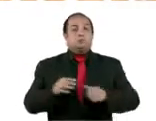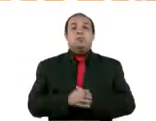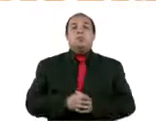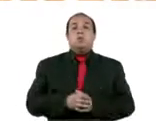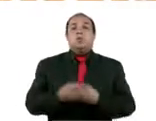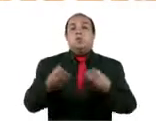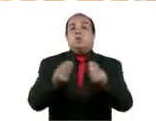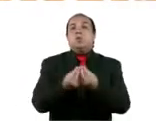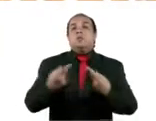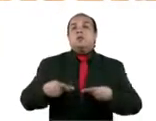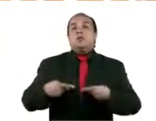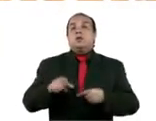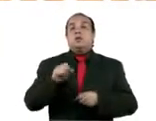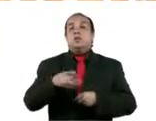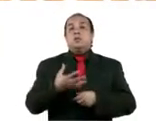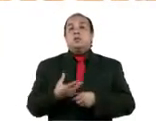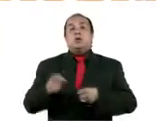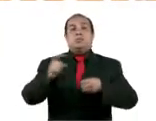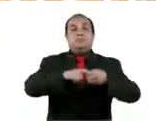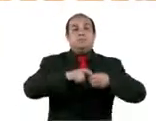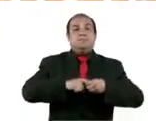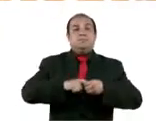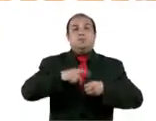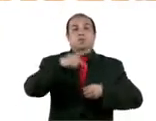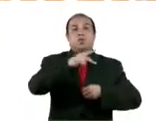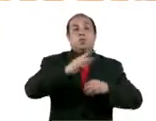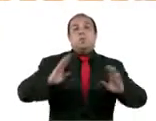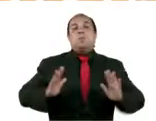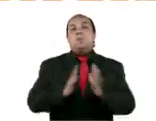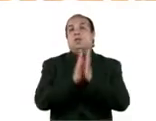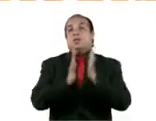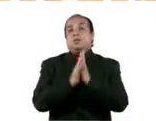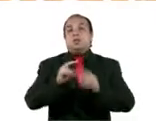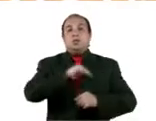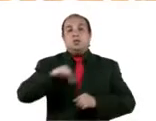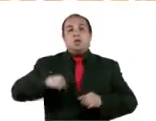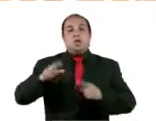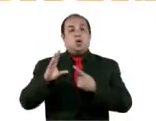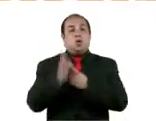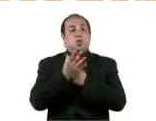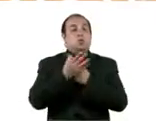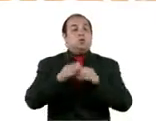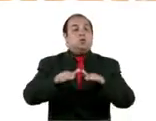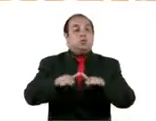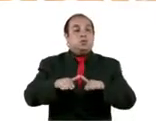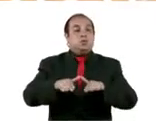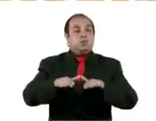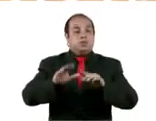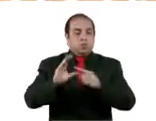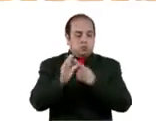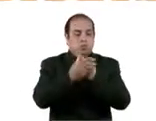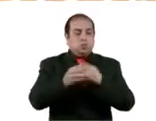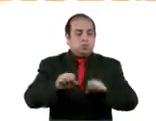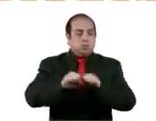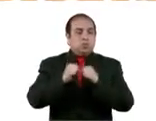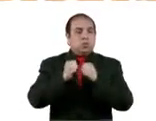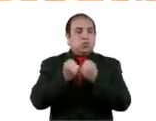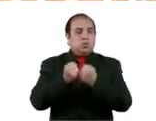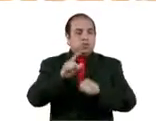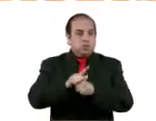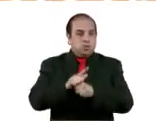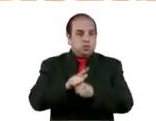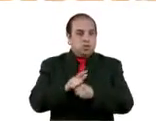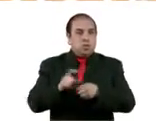su acción de participación. Y por eso también estamos haciendo las comisiones de salud, que se articulan, ¿sí?,